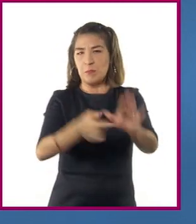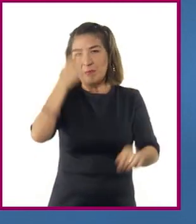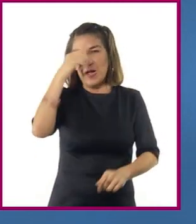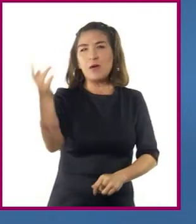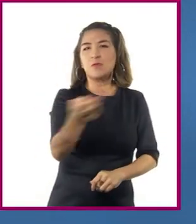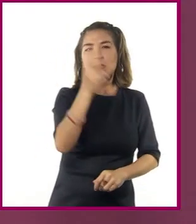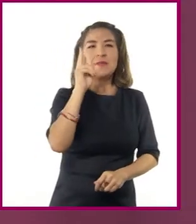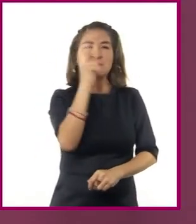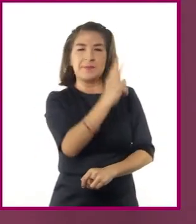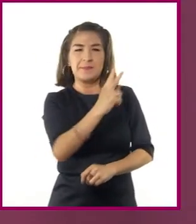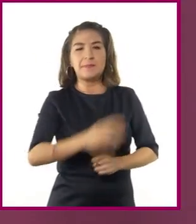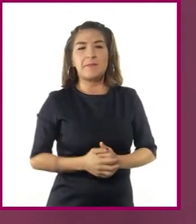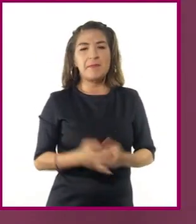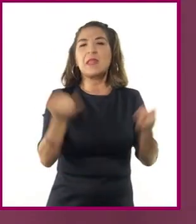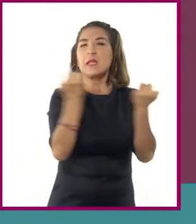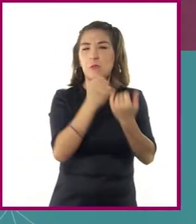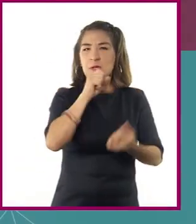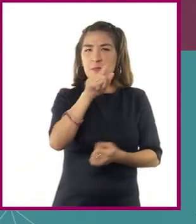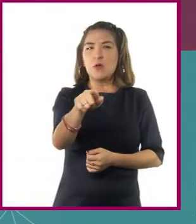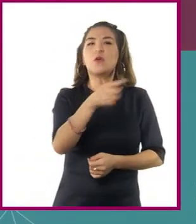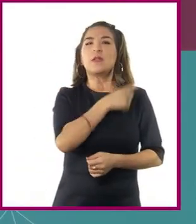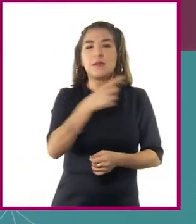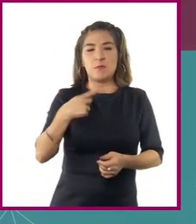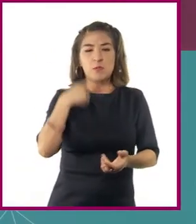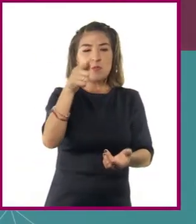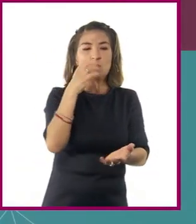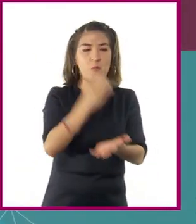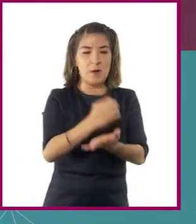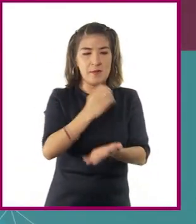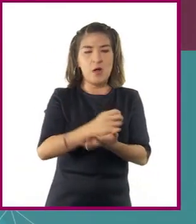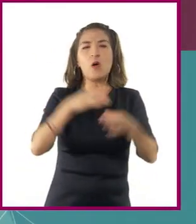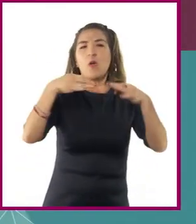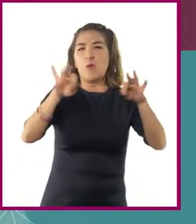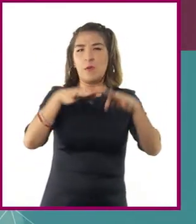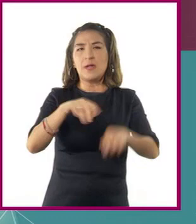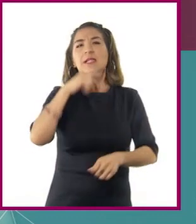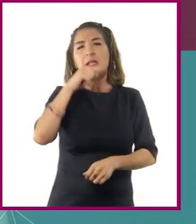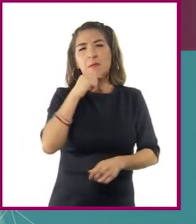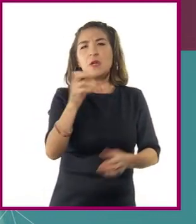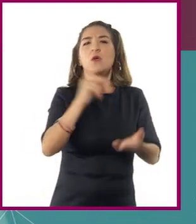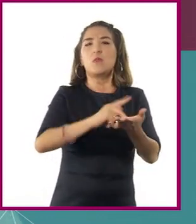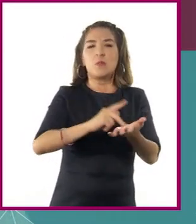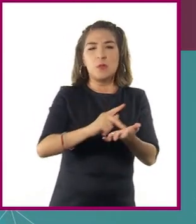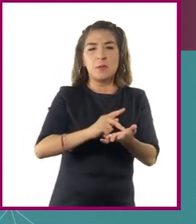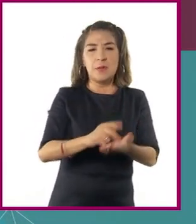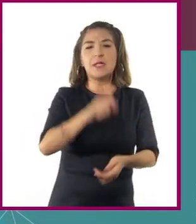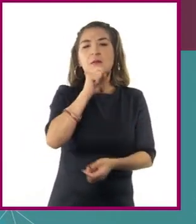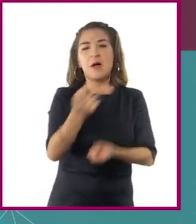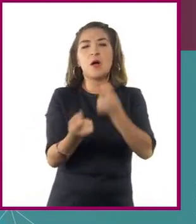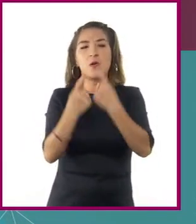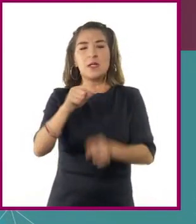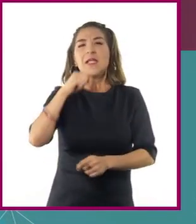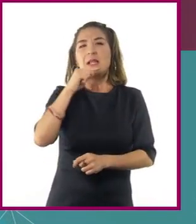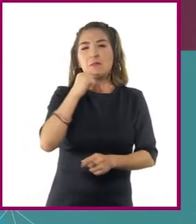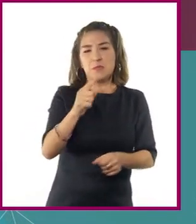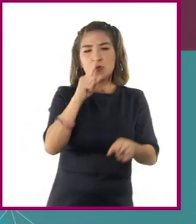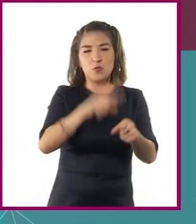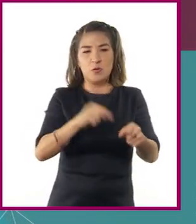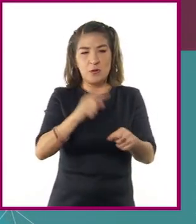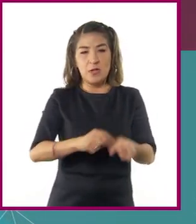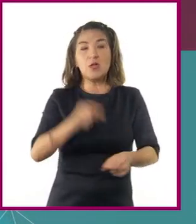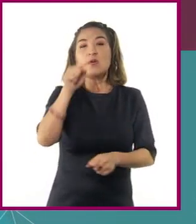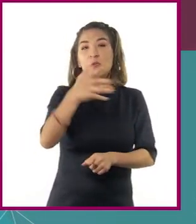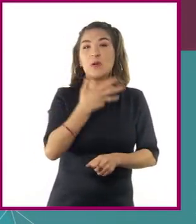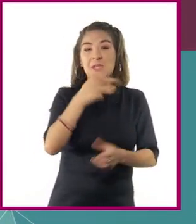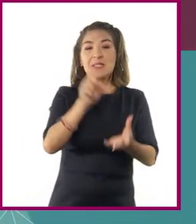ustedes. De igual forma, tengan a la mano su cuaderno u hojas, lápiz o bolígrafo y algunos lápices de colores. Si